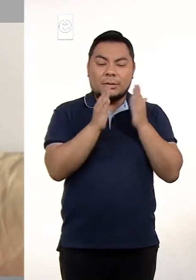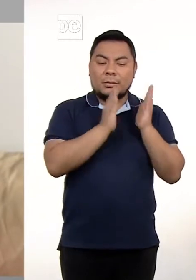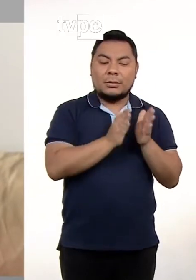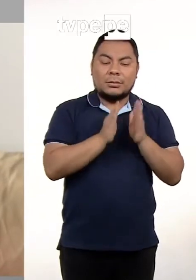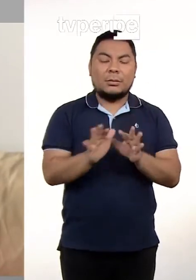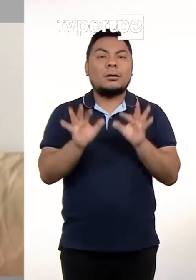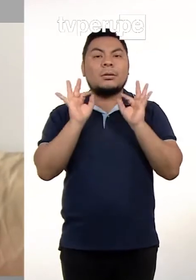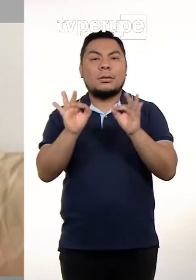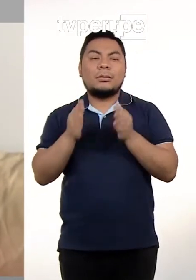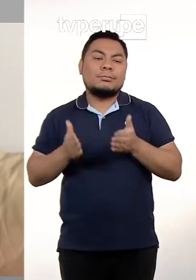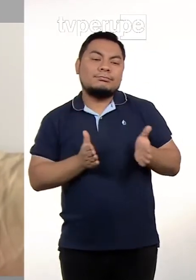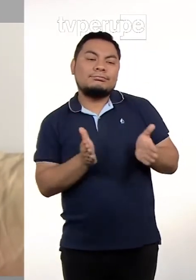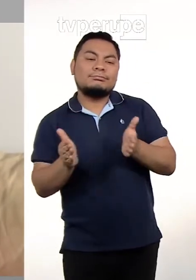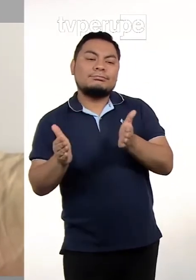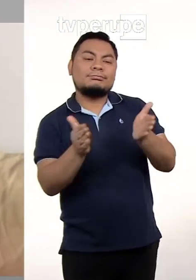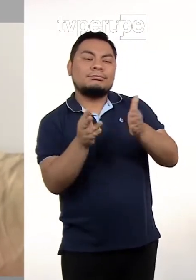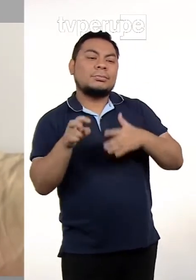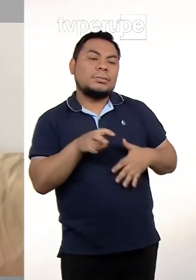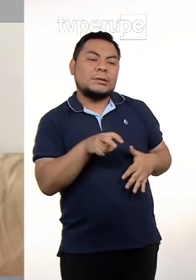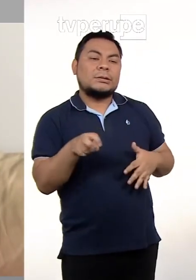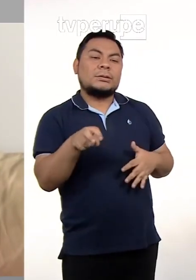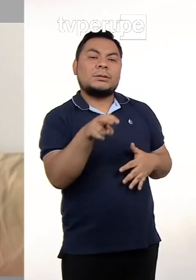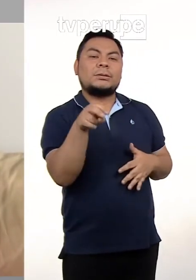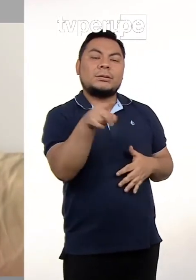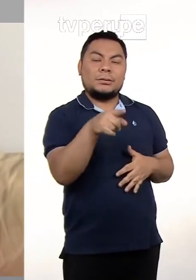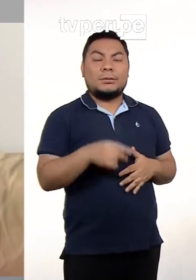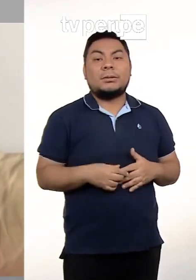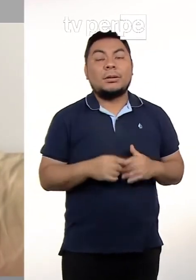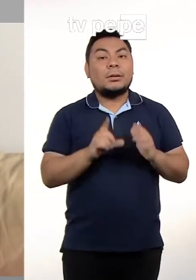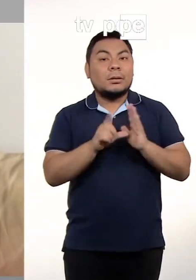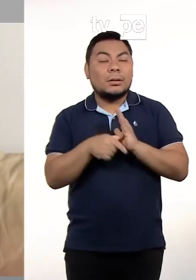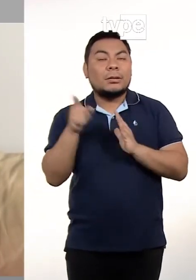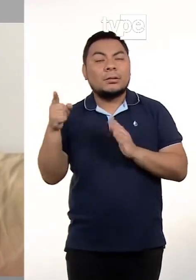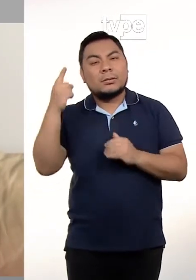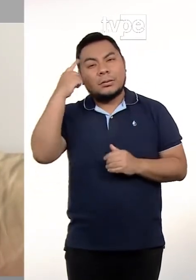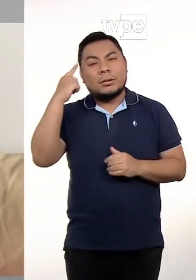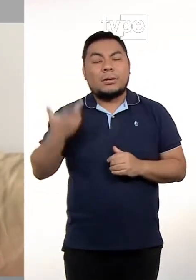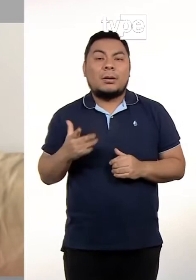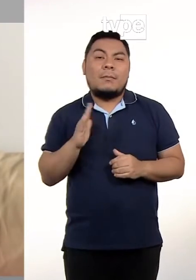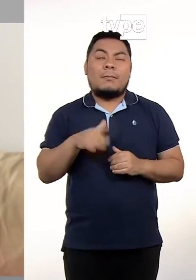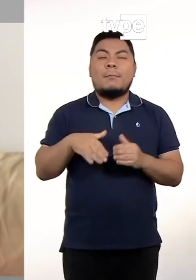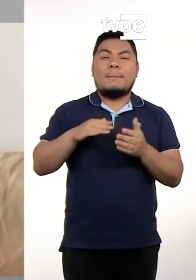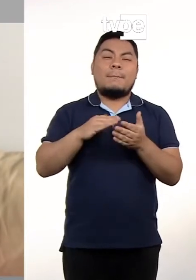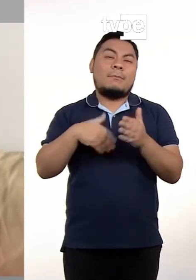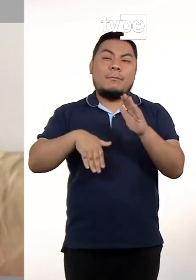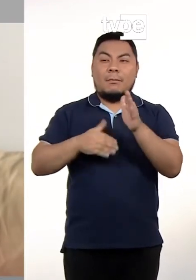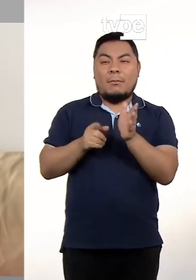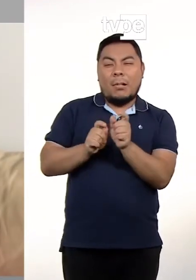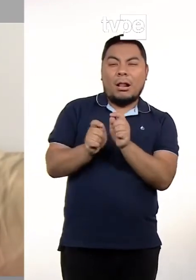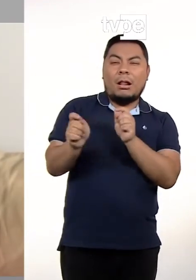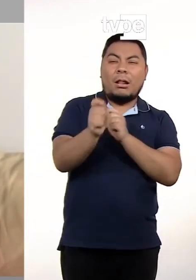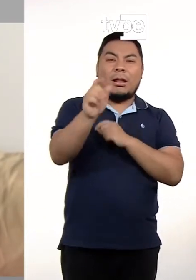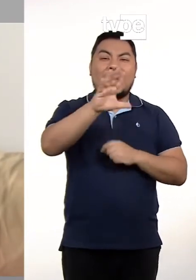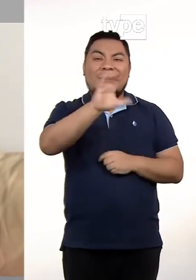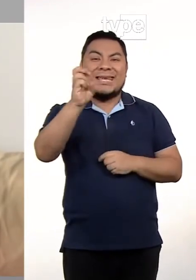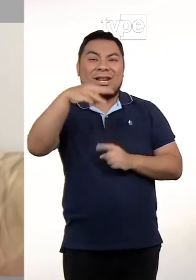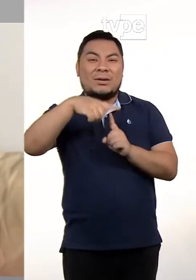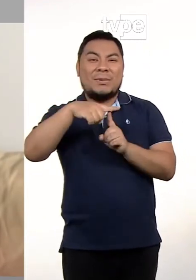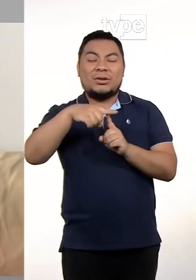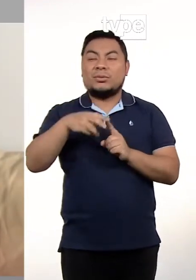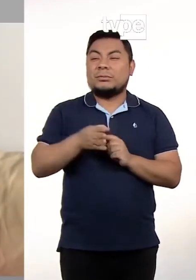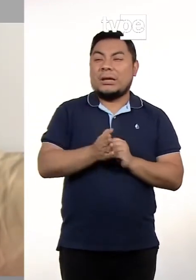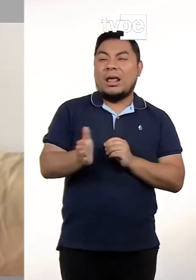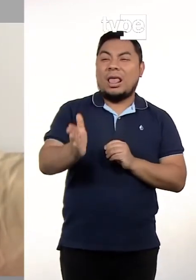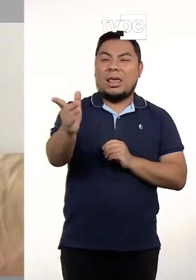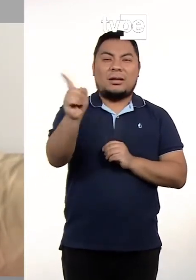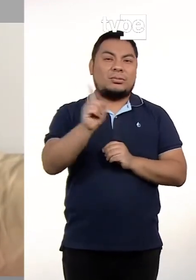planificar adecuadamente la ruta, teniendo en cuenta que no nos podemos alejar más de 500 metros de